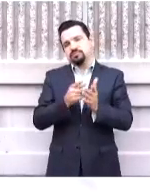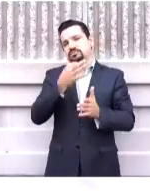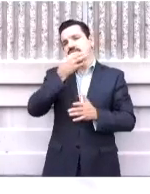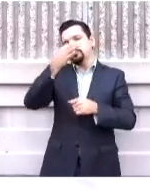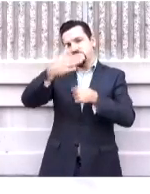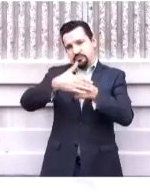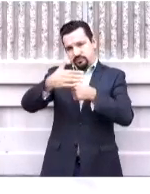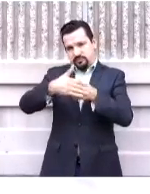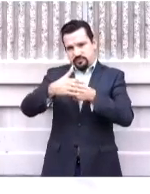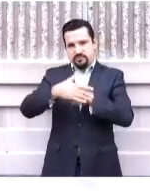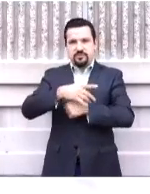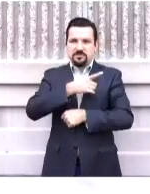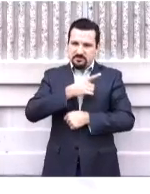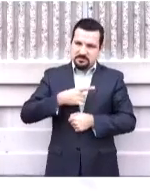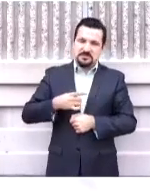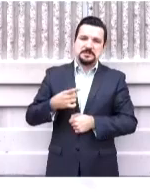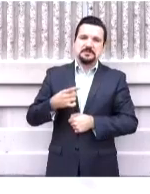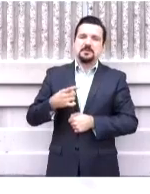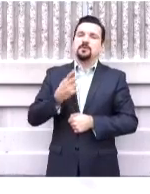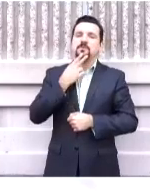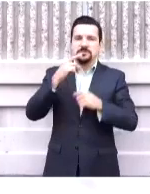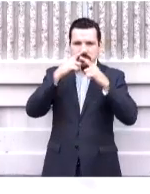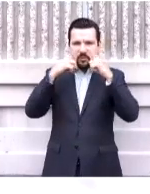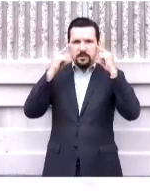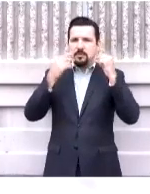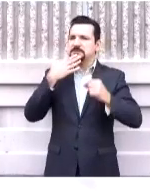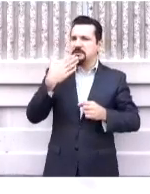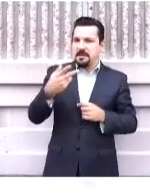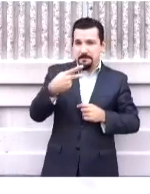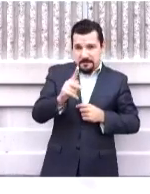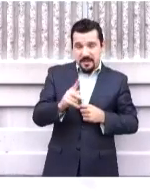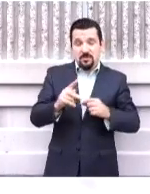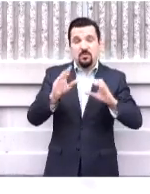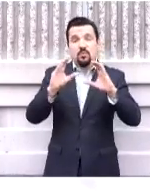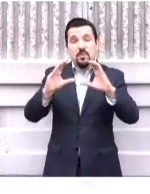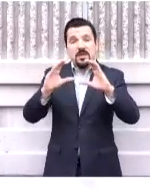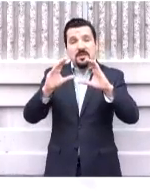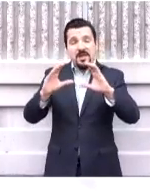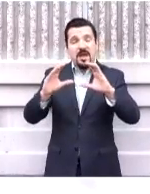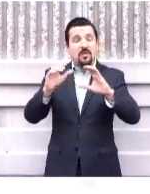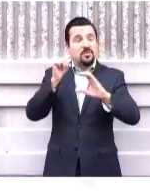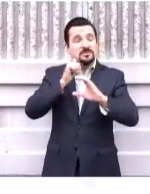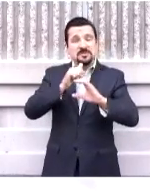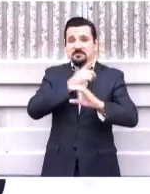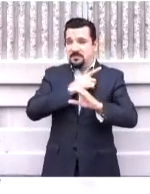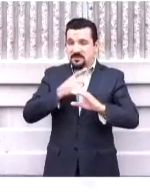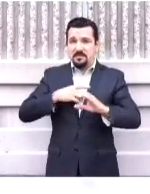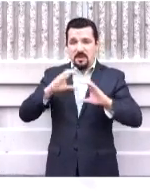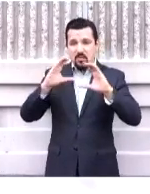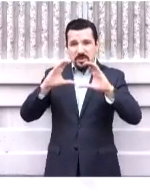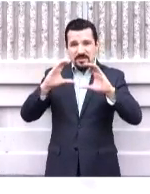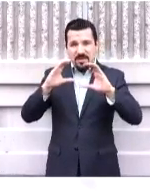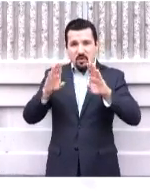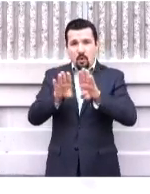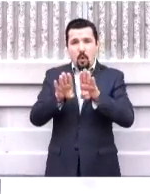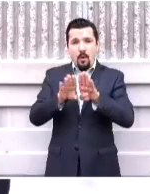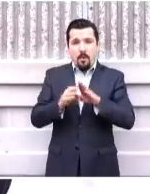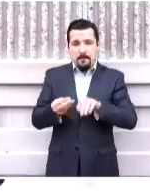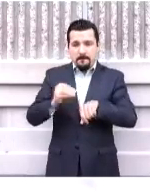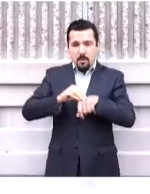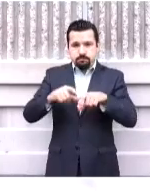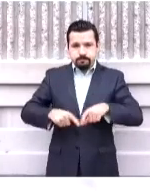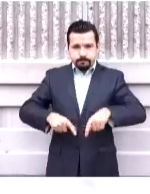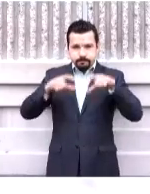cubrebocas siempre y cuando sea un proceso. Siempre y cuando, desde cómo me lo